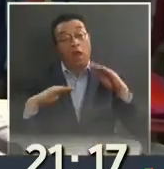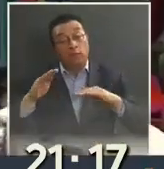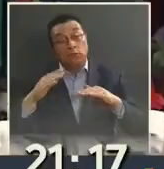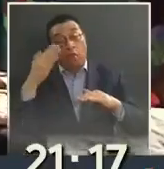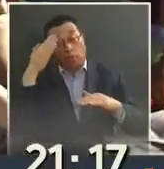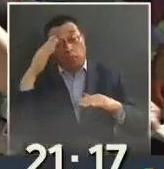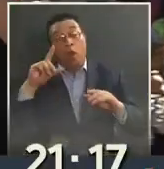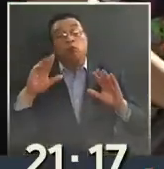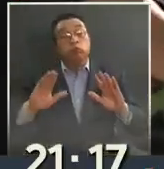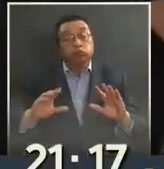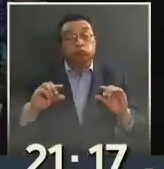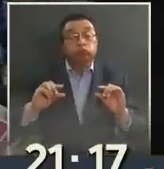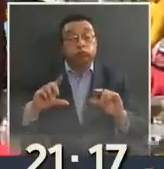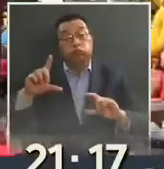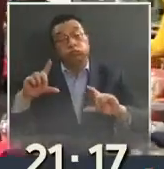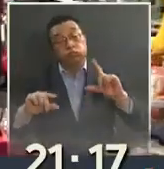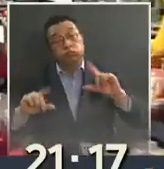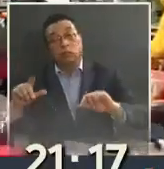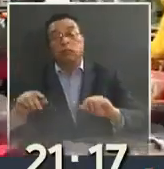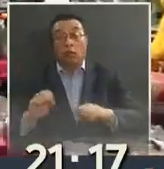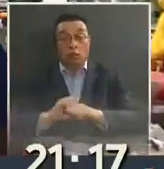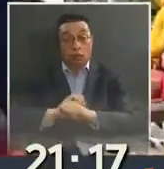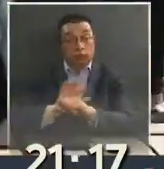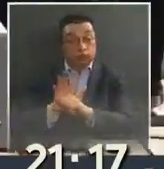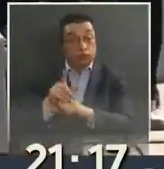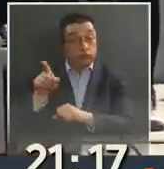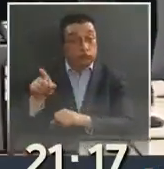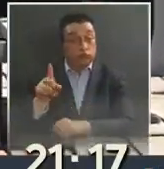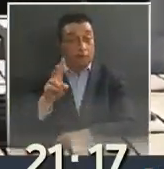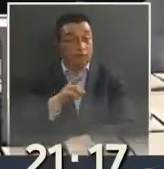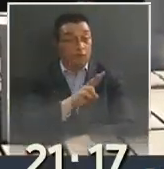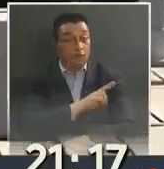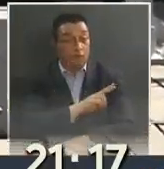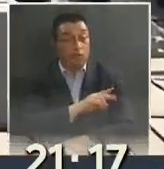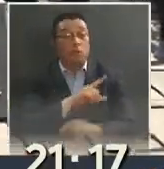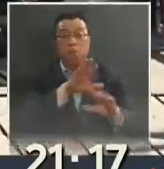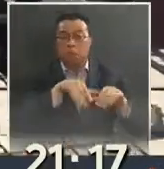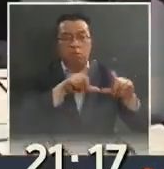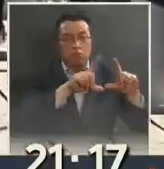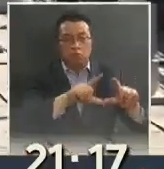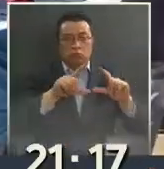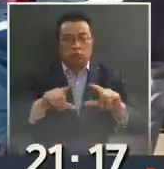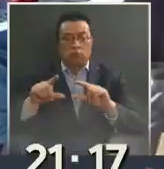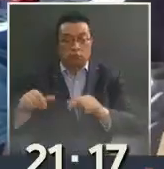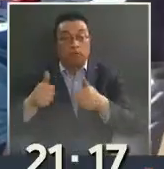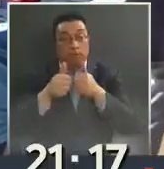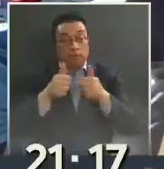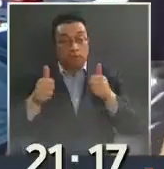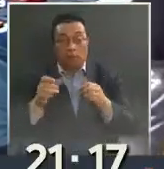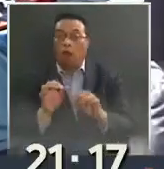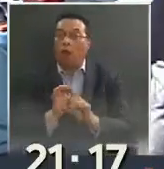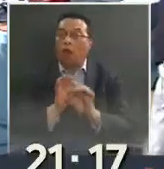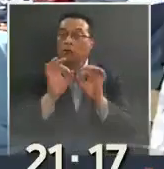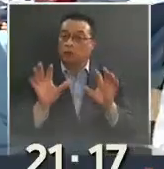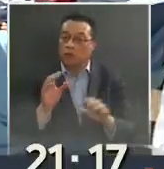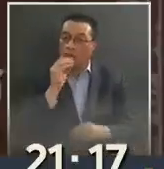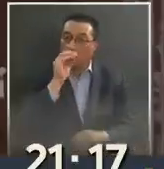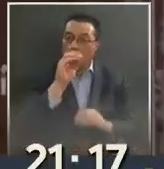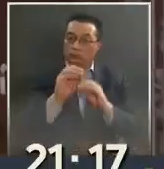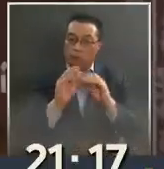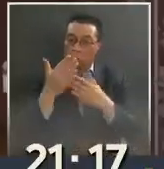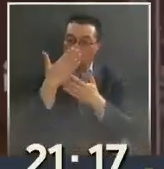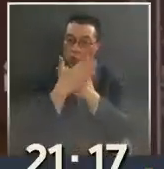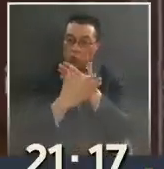lento. Pese a que los índices del coronavirus en la región de Valparaíso siguen a la baja, las autoridades hacen un especial llamado al autocuidado, dado